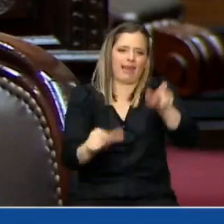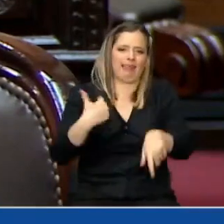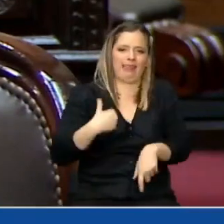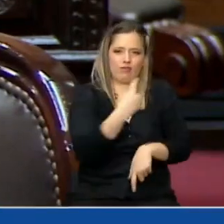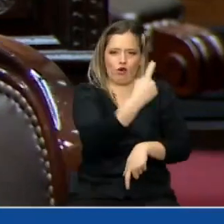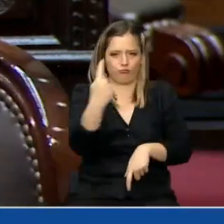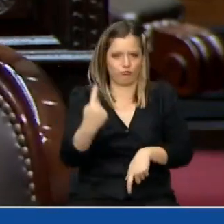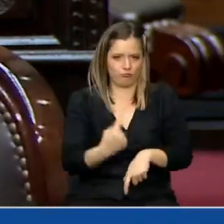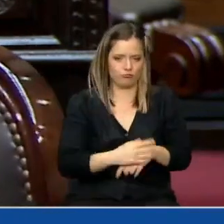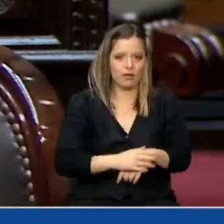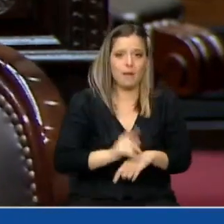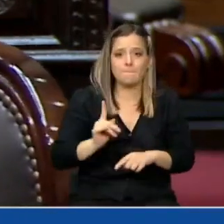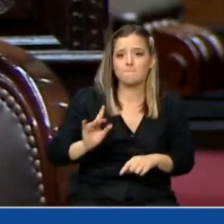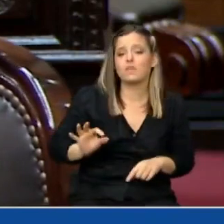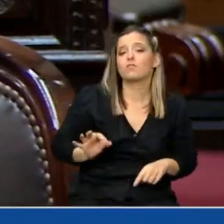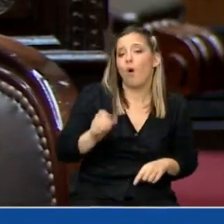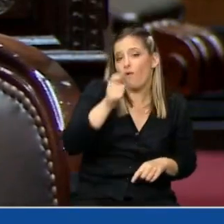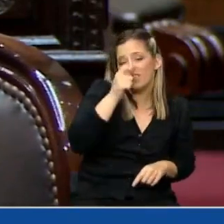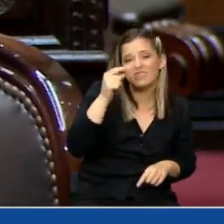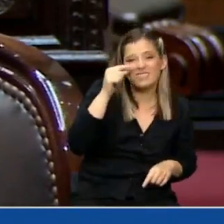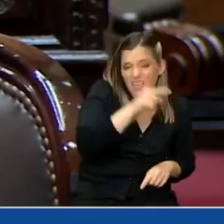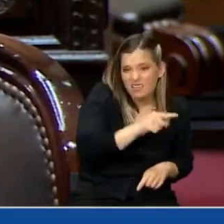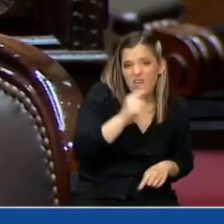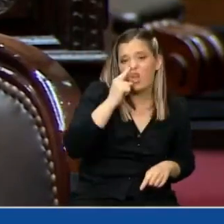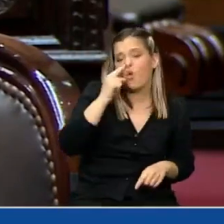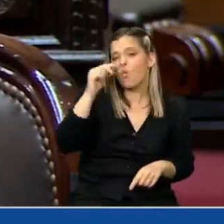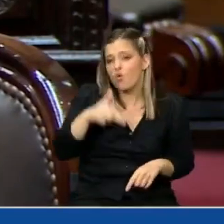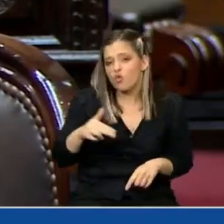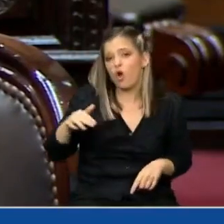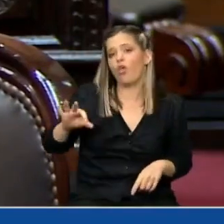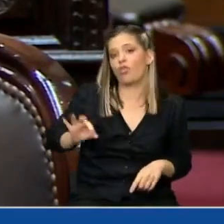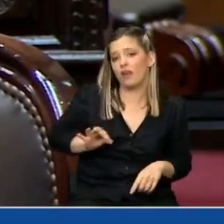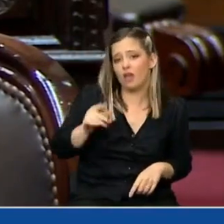El 27 de julio de 1976 fui secuestrado.